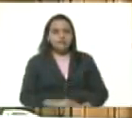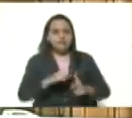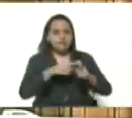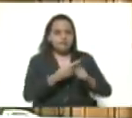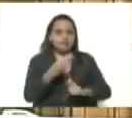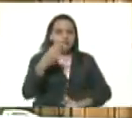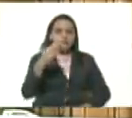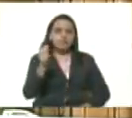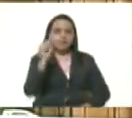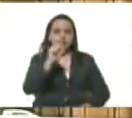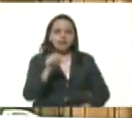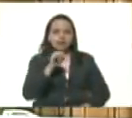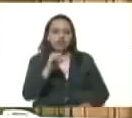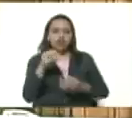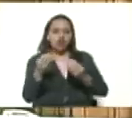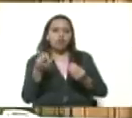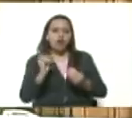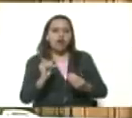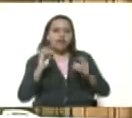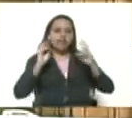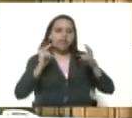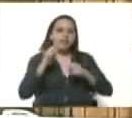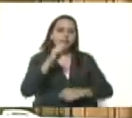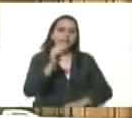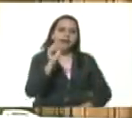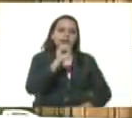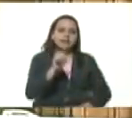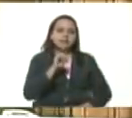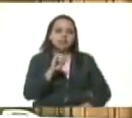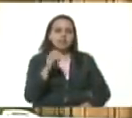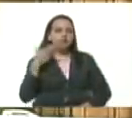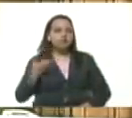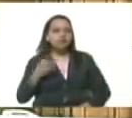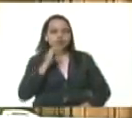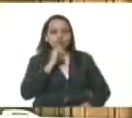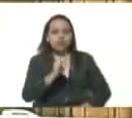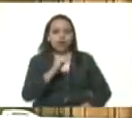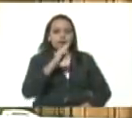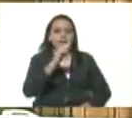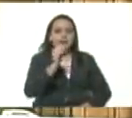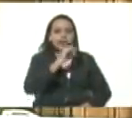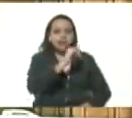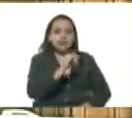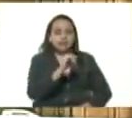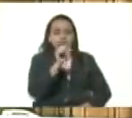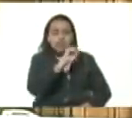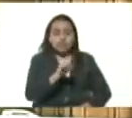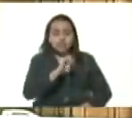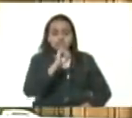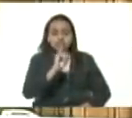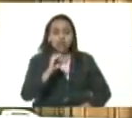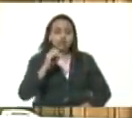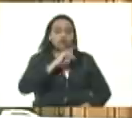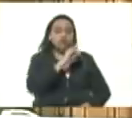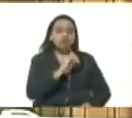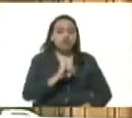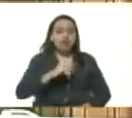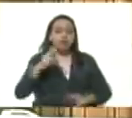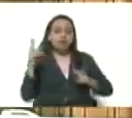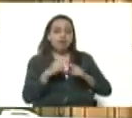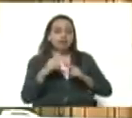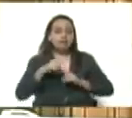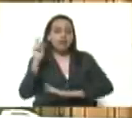las PASI, ¿cómo va el tema de las PASI? Es muy importante esa información. La PASI Zulia, PASI Táchira, PASI